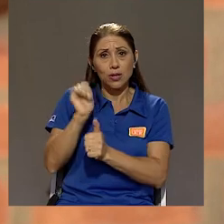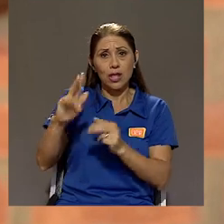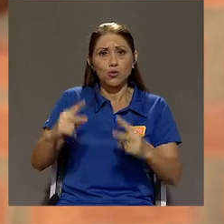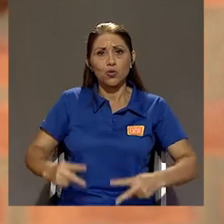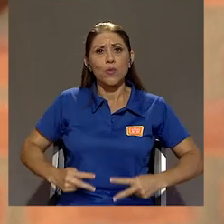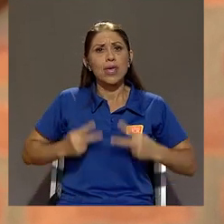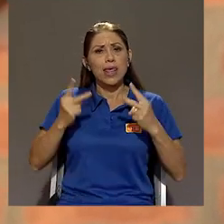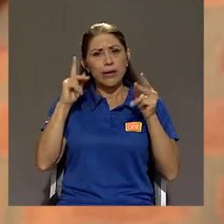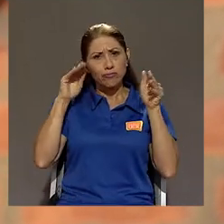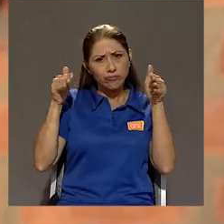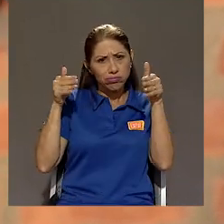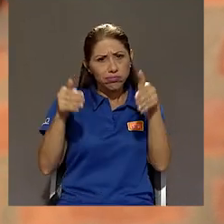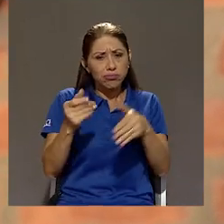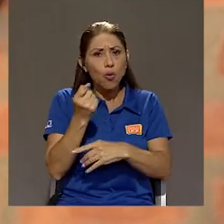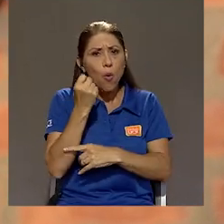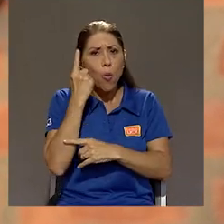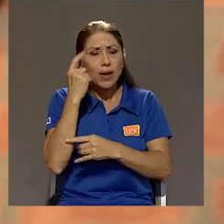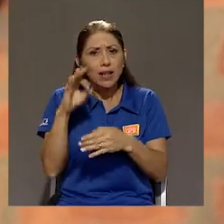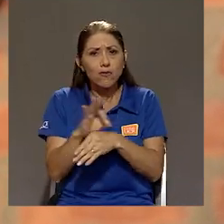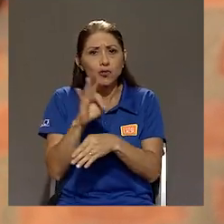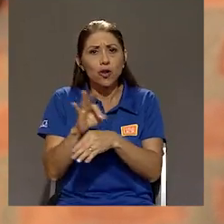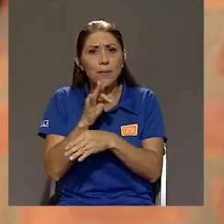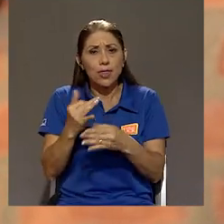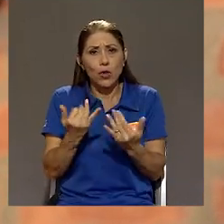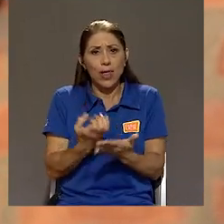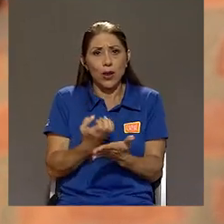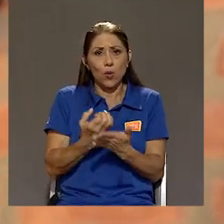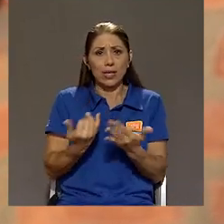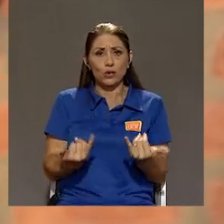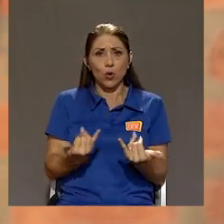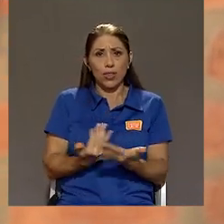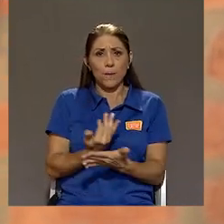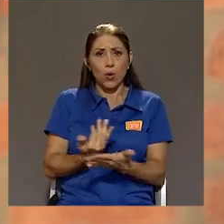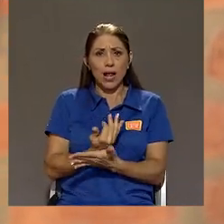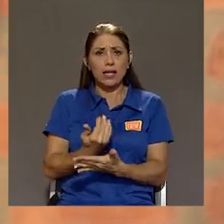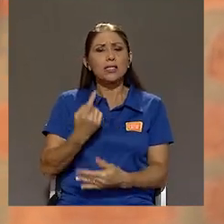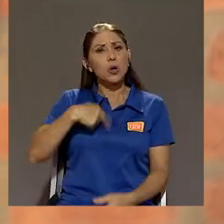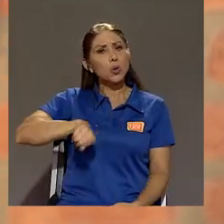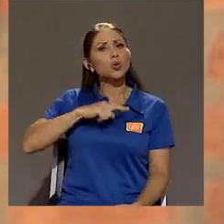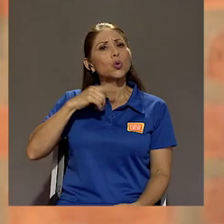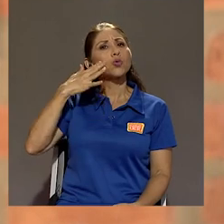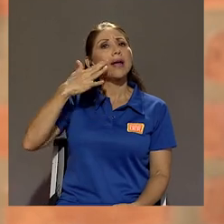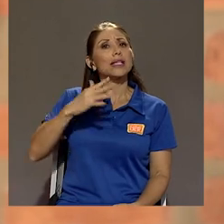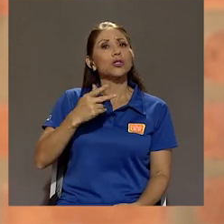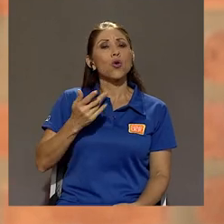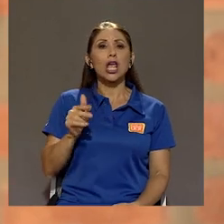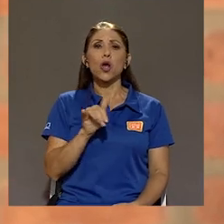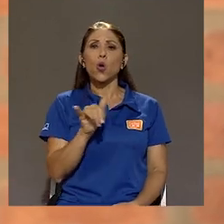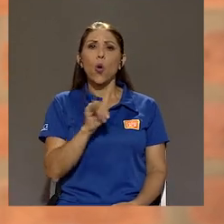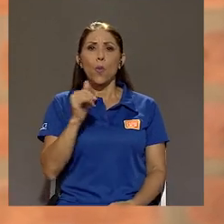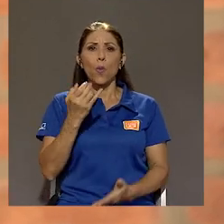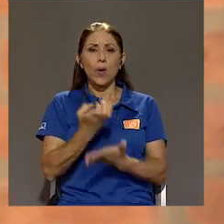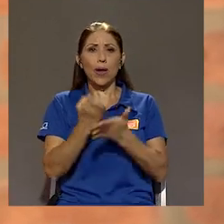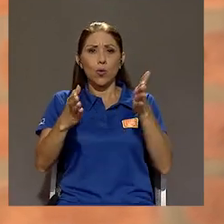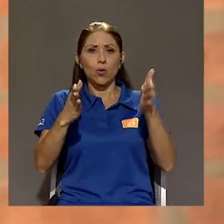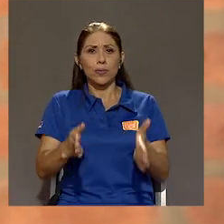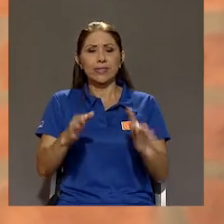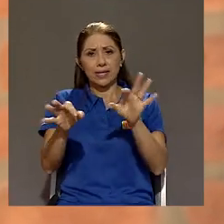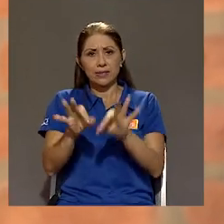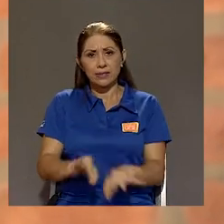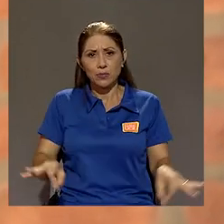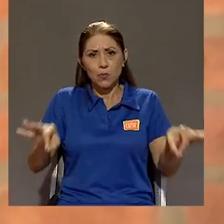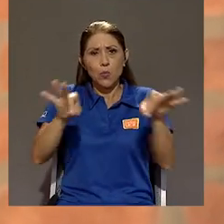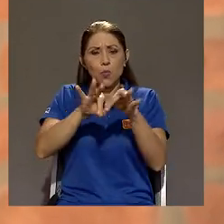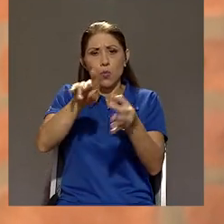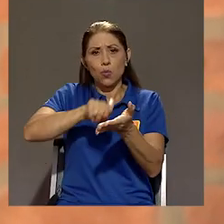a comprender el funcionamiento de las economías contemporáneas, nos pareció que como economistas era importante que la Escuela